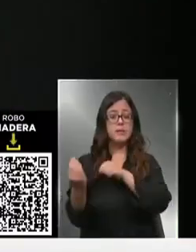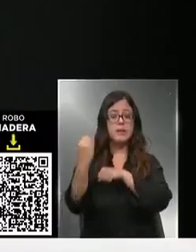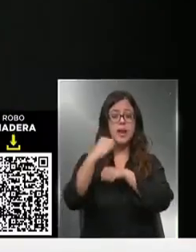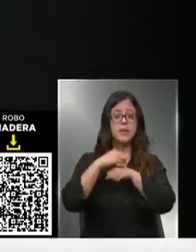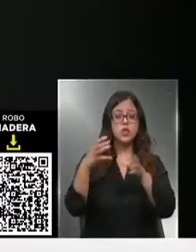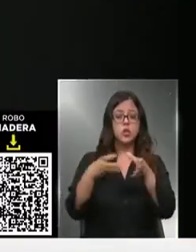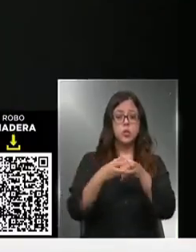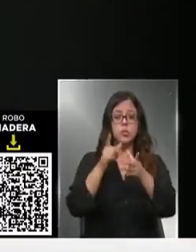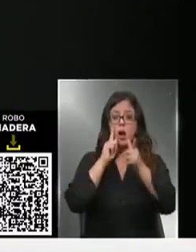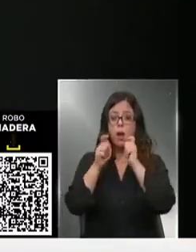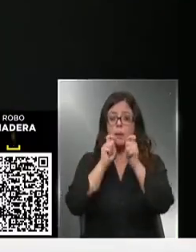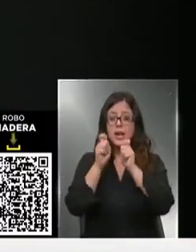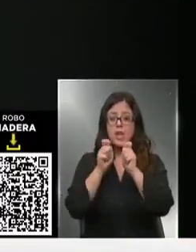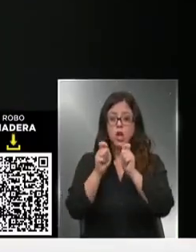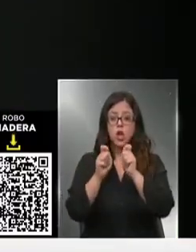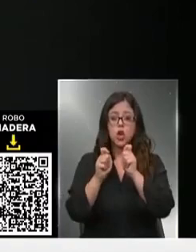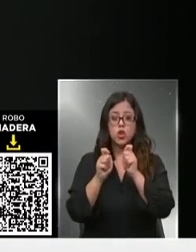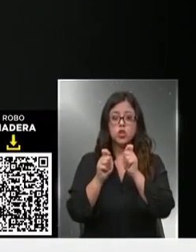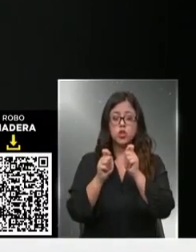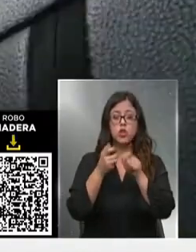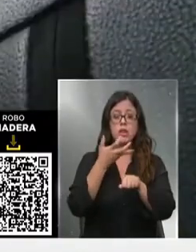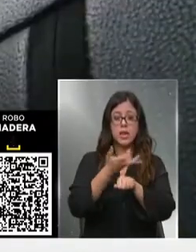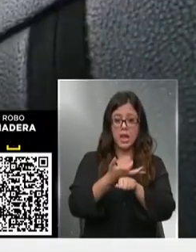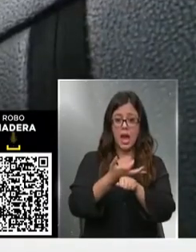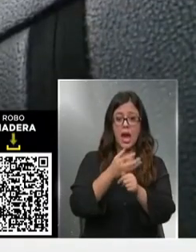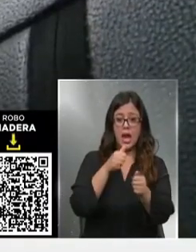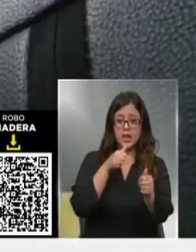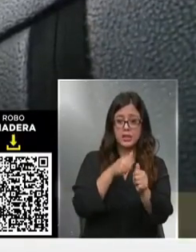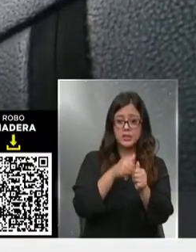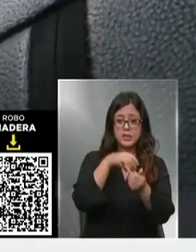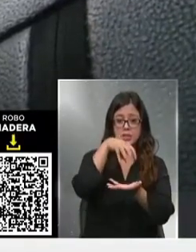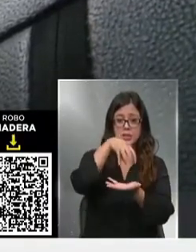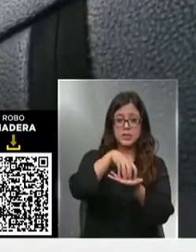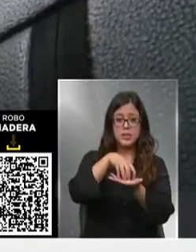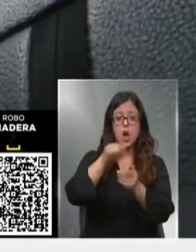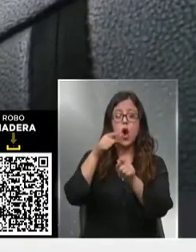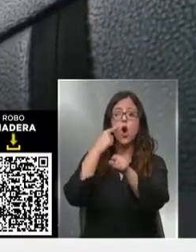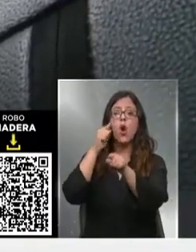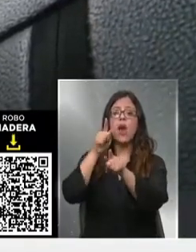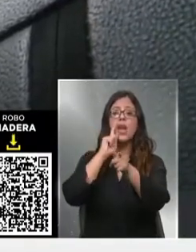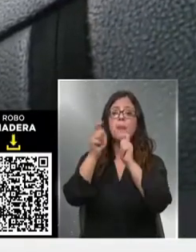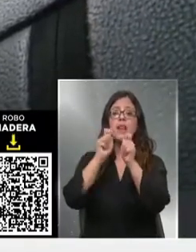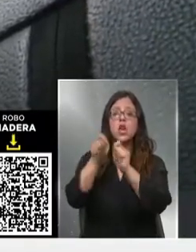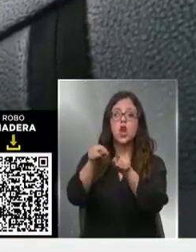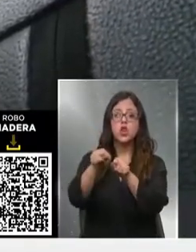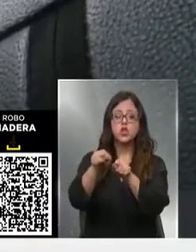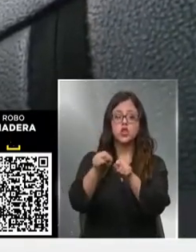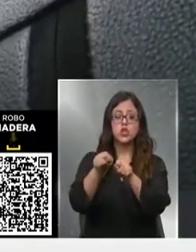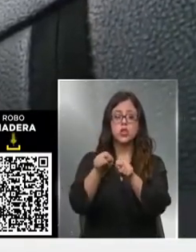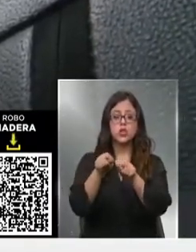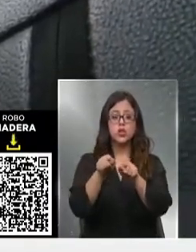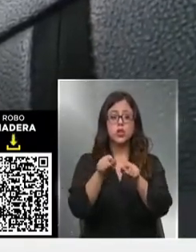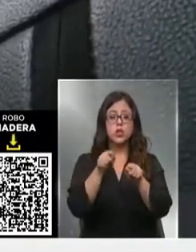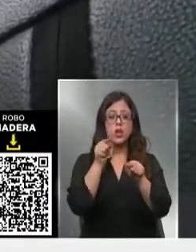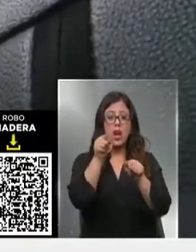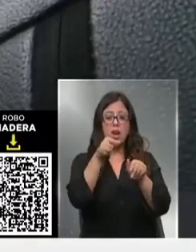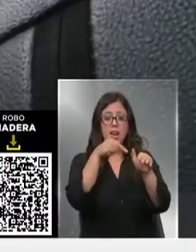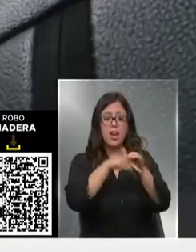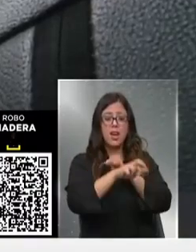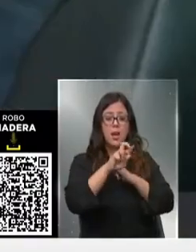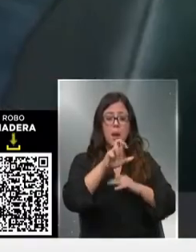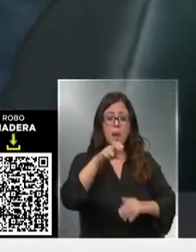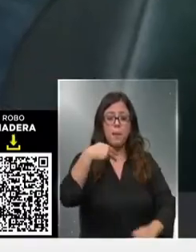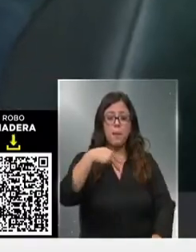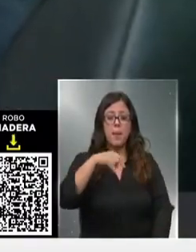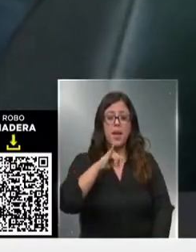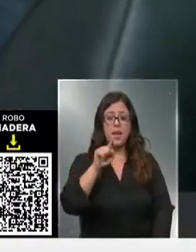grupos peligrosos que actúan en la zona. Allá son peligrosos. ¿Han metido los peños arriba y